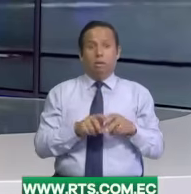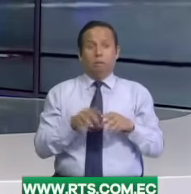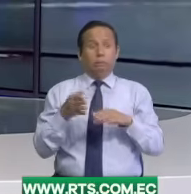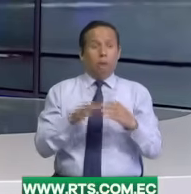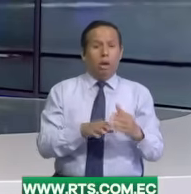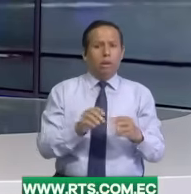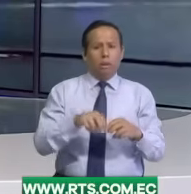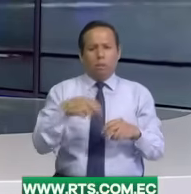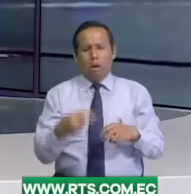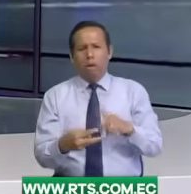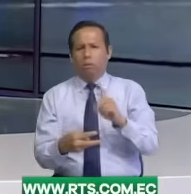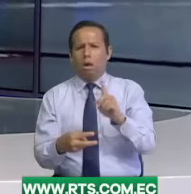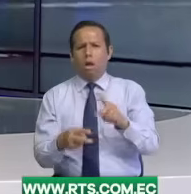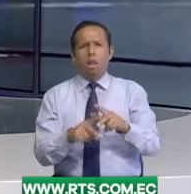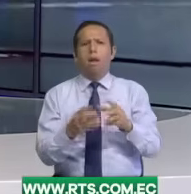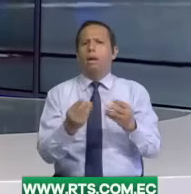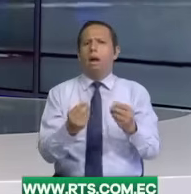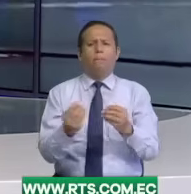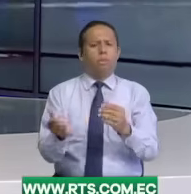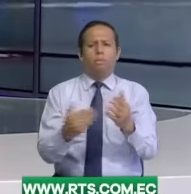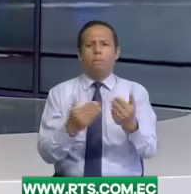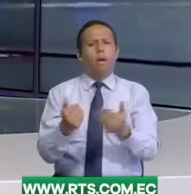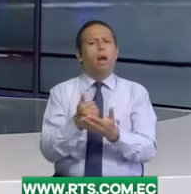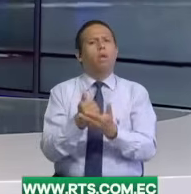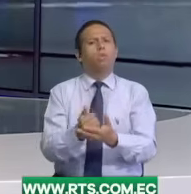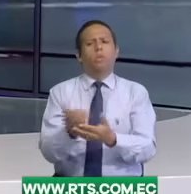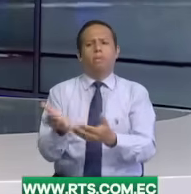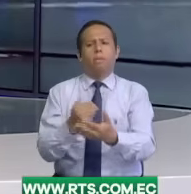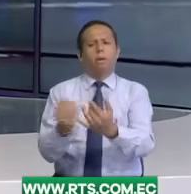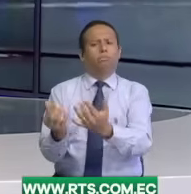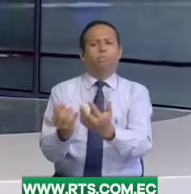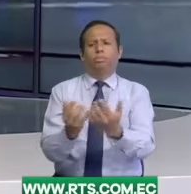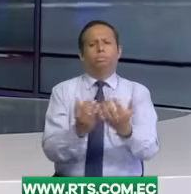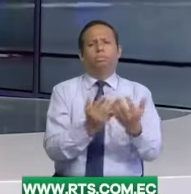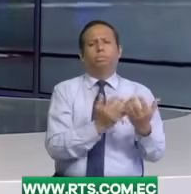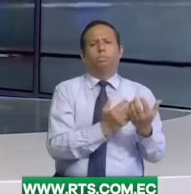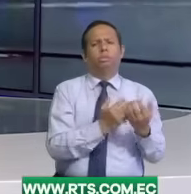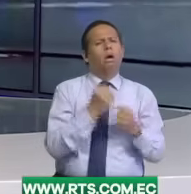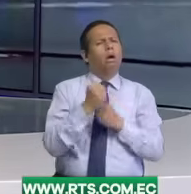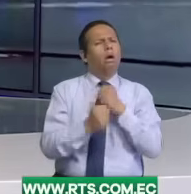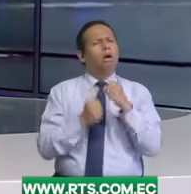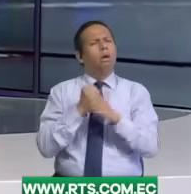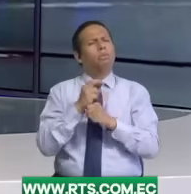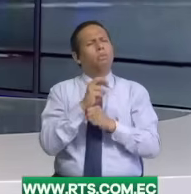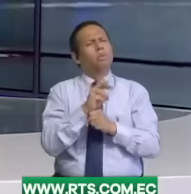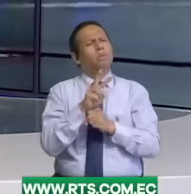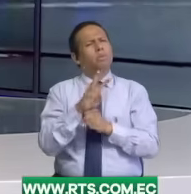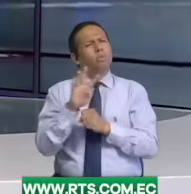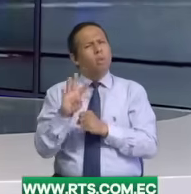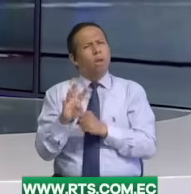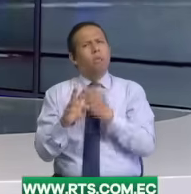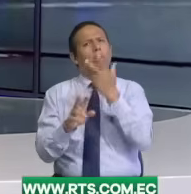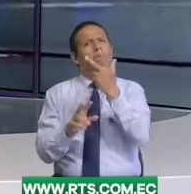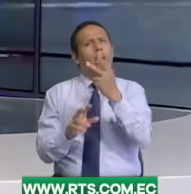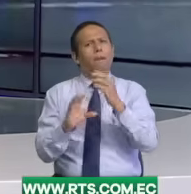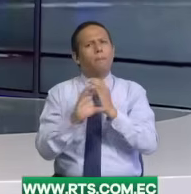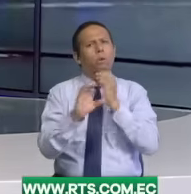a tiempo. En lo que va del 2024, 3 unidades de la Metrovía se han incendiado.